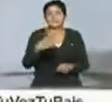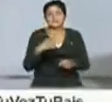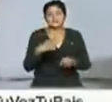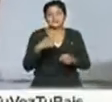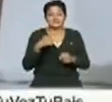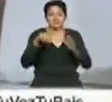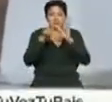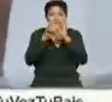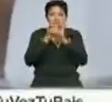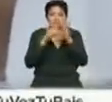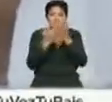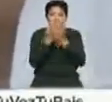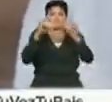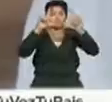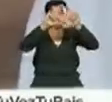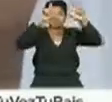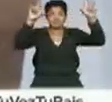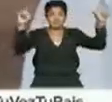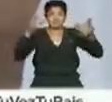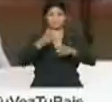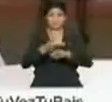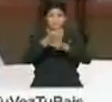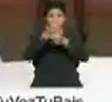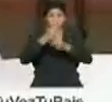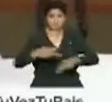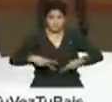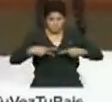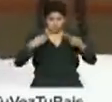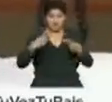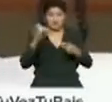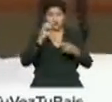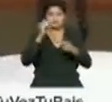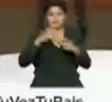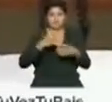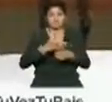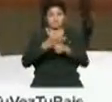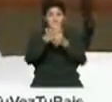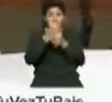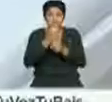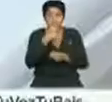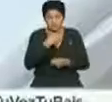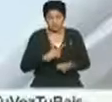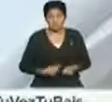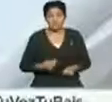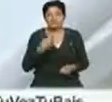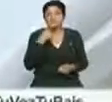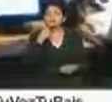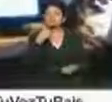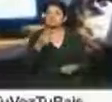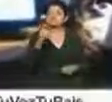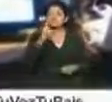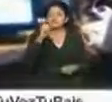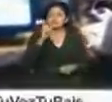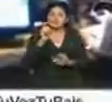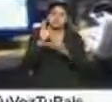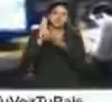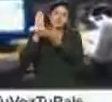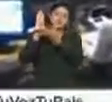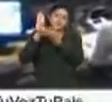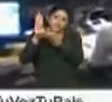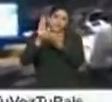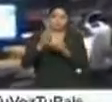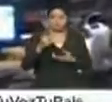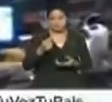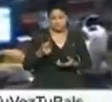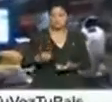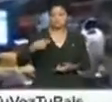las empresas que ofertan servicios de salud prepagada o pólizas de asistencia médica cancelen o reembolsen a la institución de la Red